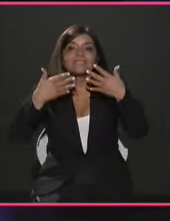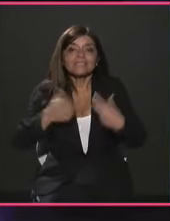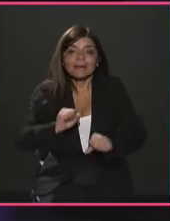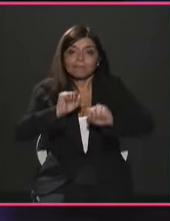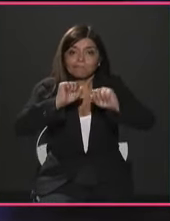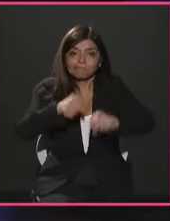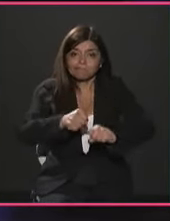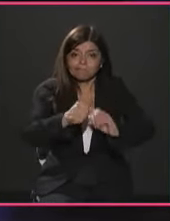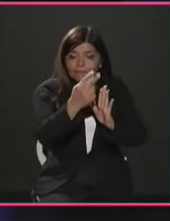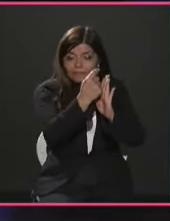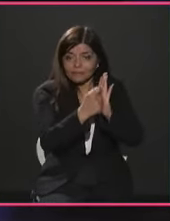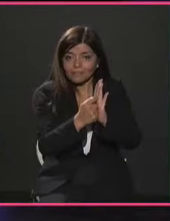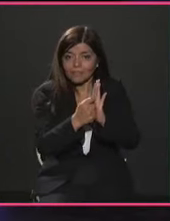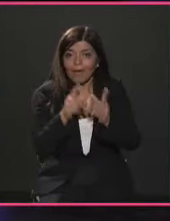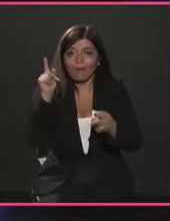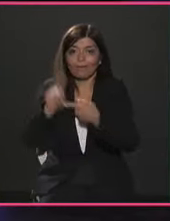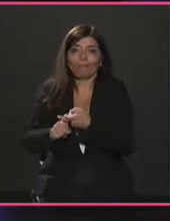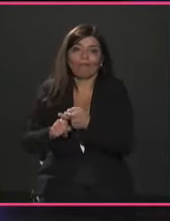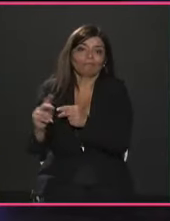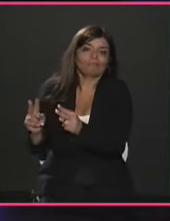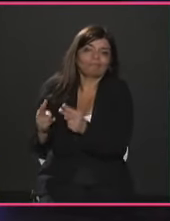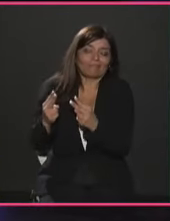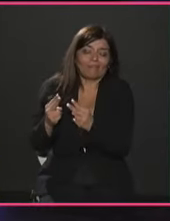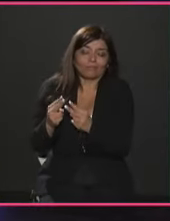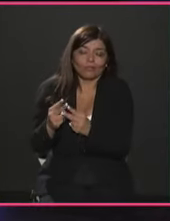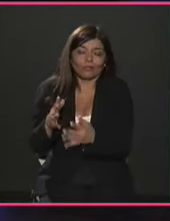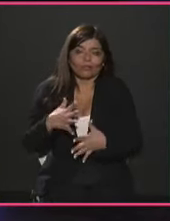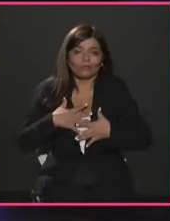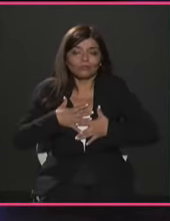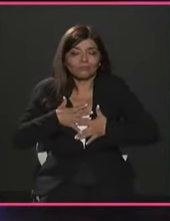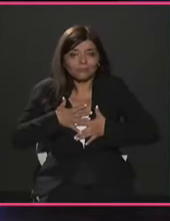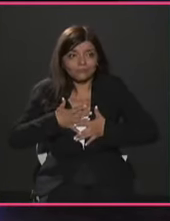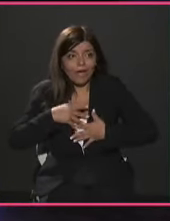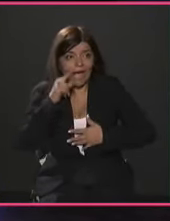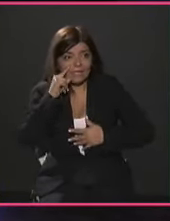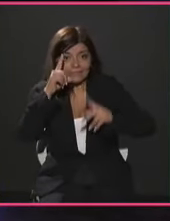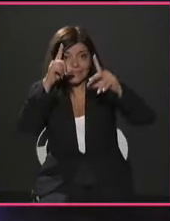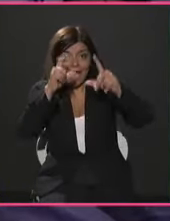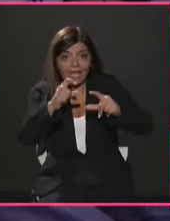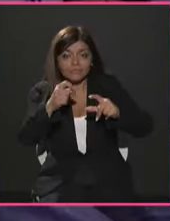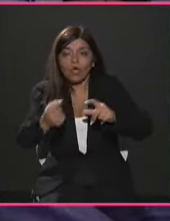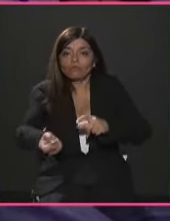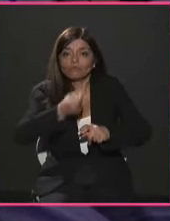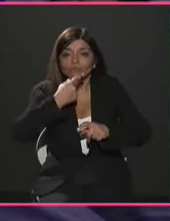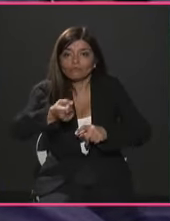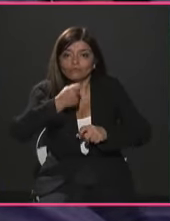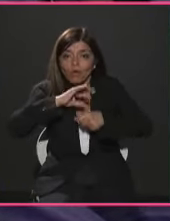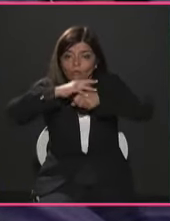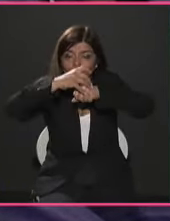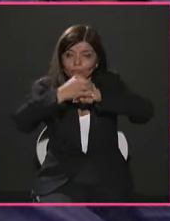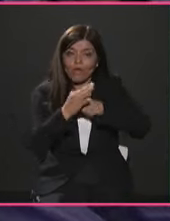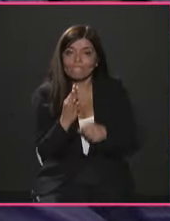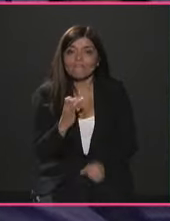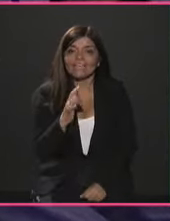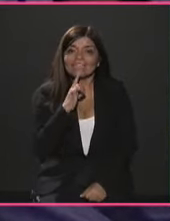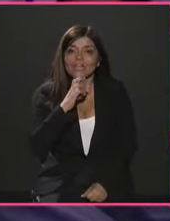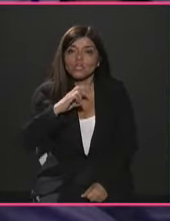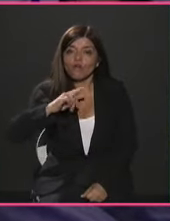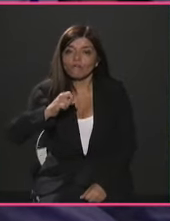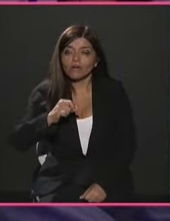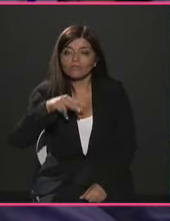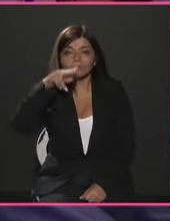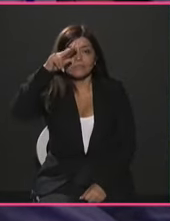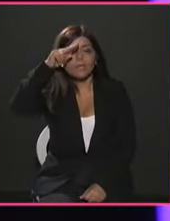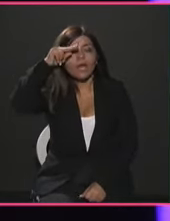paciente que estaba muriendo mi esposo Así estaba Tom el día que comenzó la terapia con el bacteriófago eh Apenas estaba moviendo